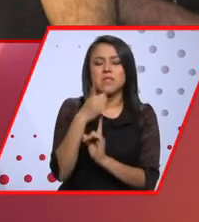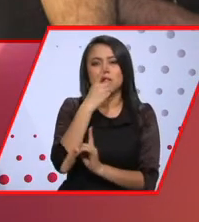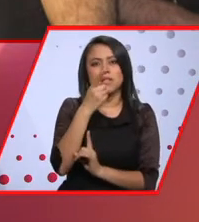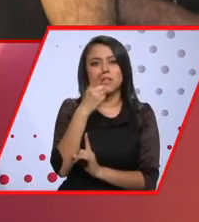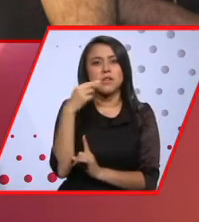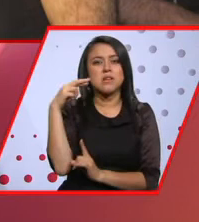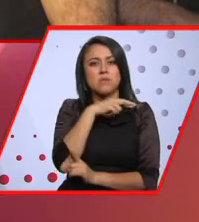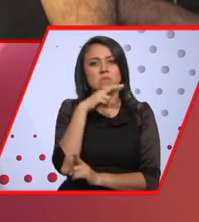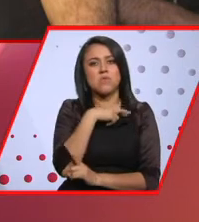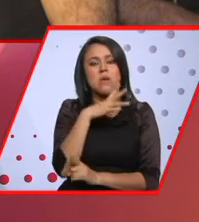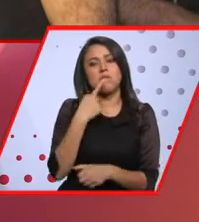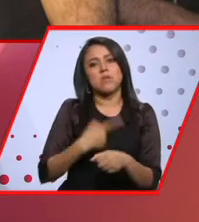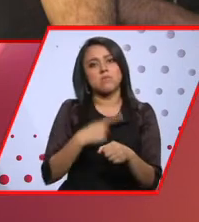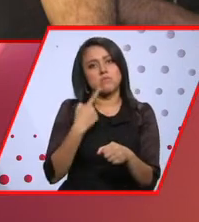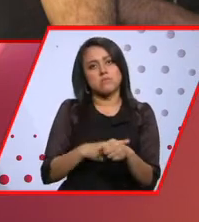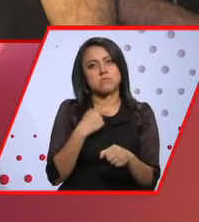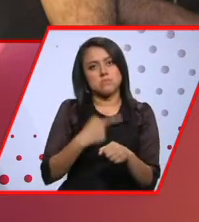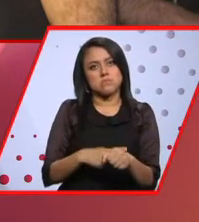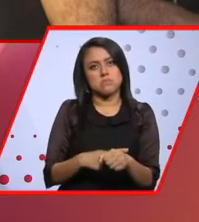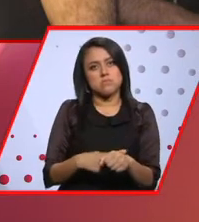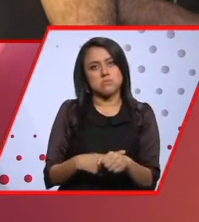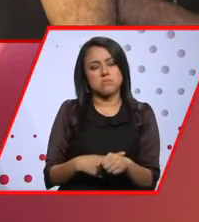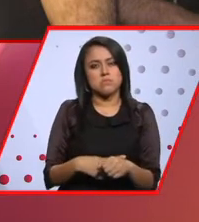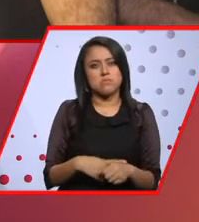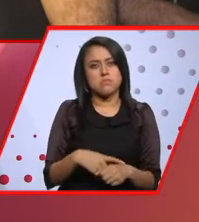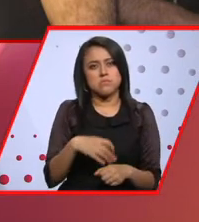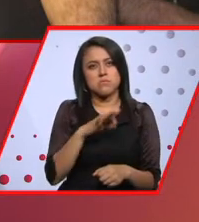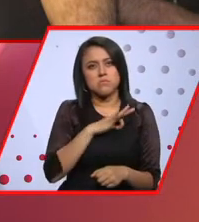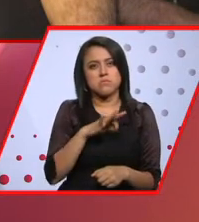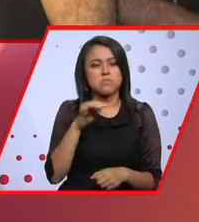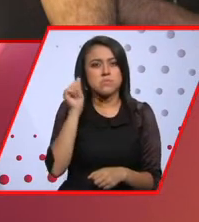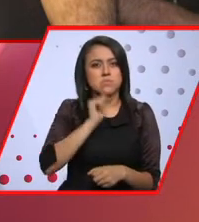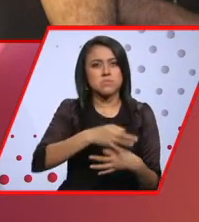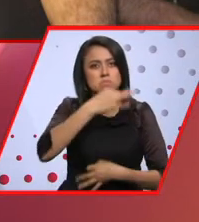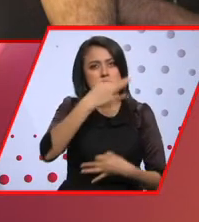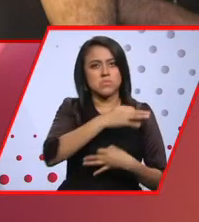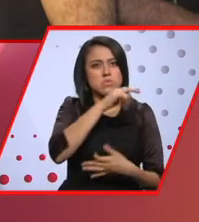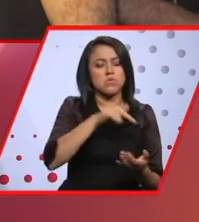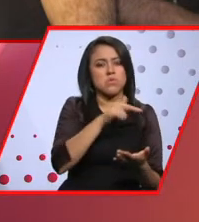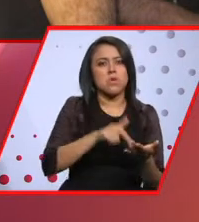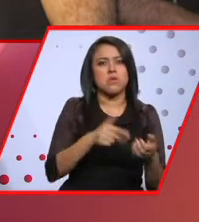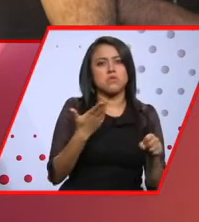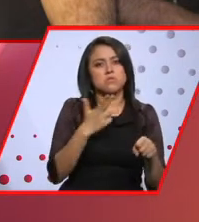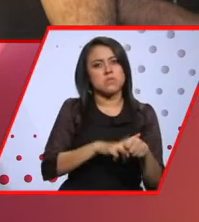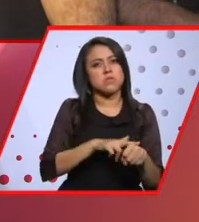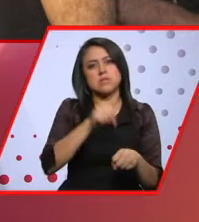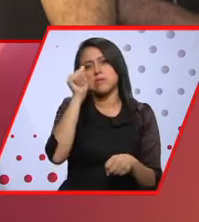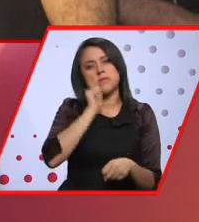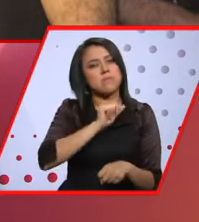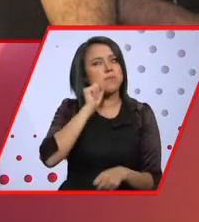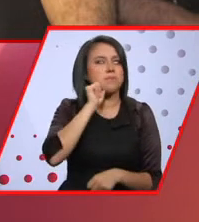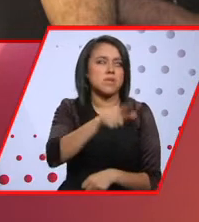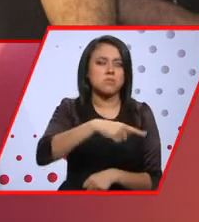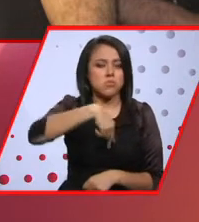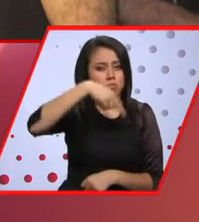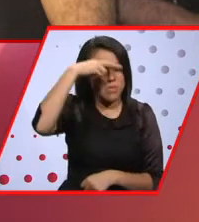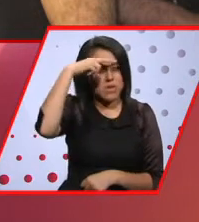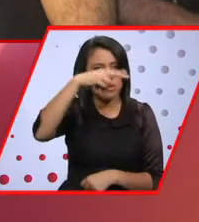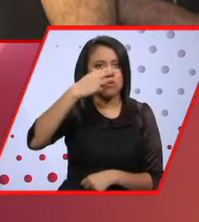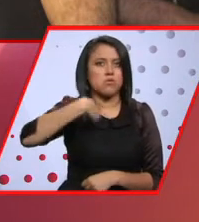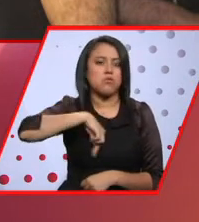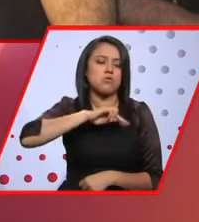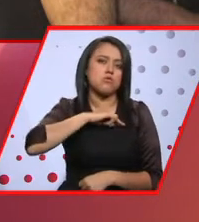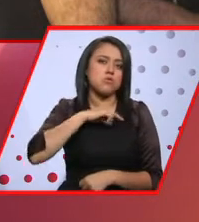declarar enfermo de algo para que fuera siguiendo su juicio desde un hospital. Un clásico mexicano que ocupamos con